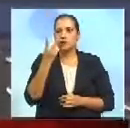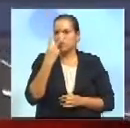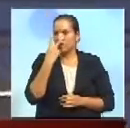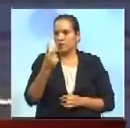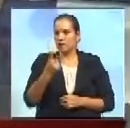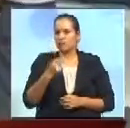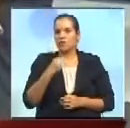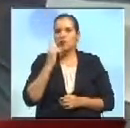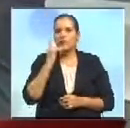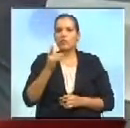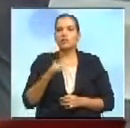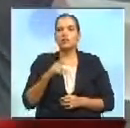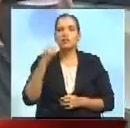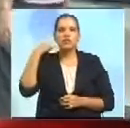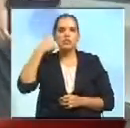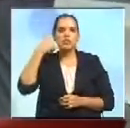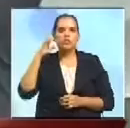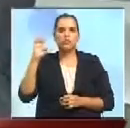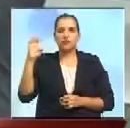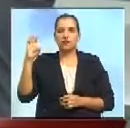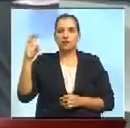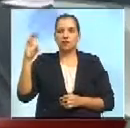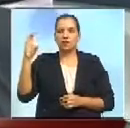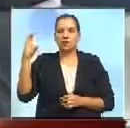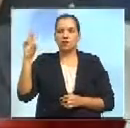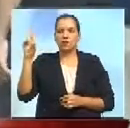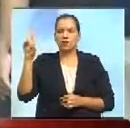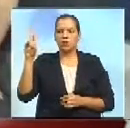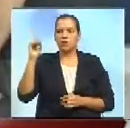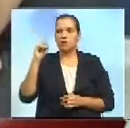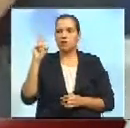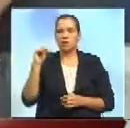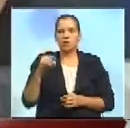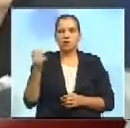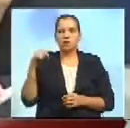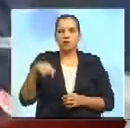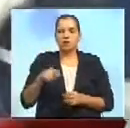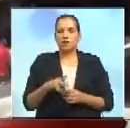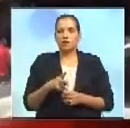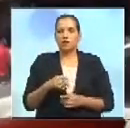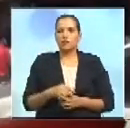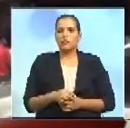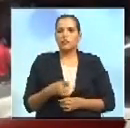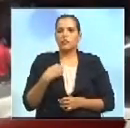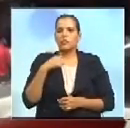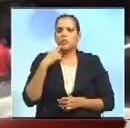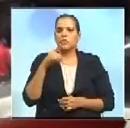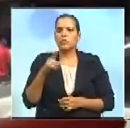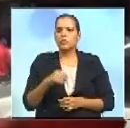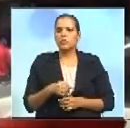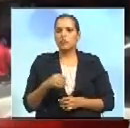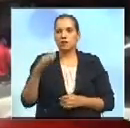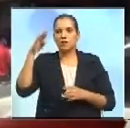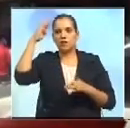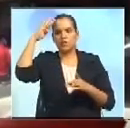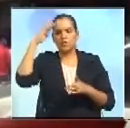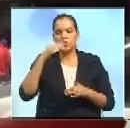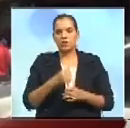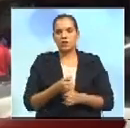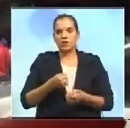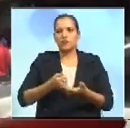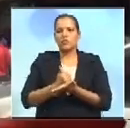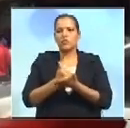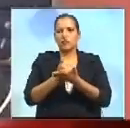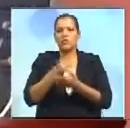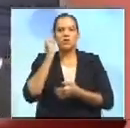hechos, indicó que se llamó el ECU 911 para que cubra la emergencia, pero que nunca llegó, por lo que el cuerpo de bomberos tuvo que socorrer